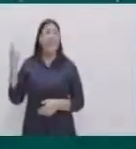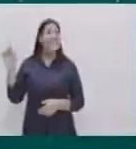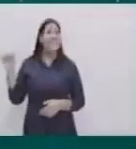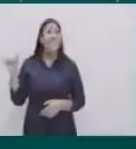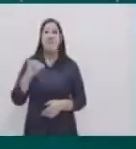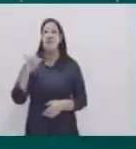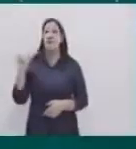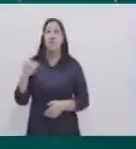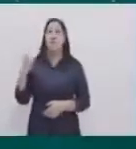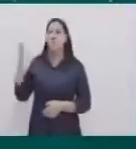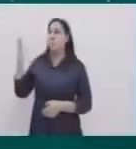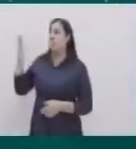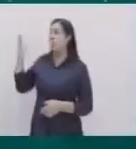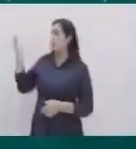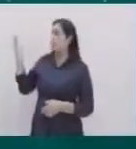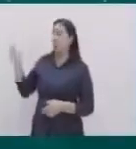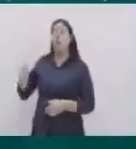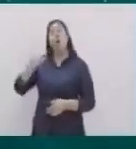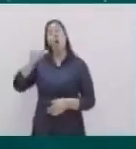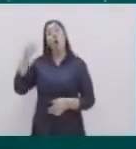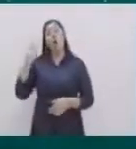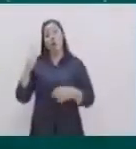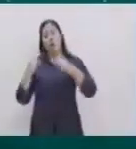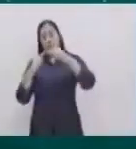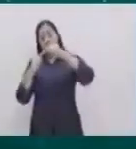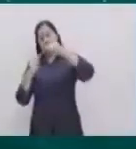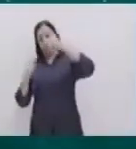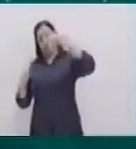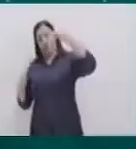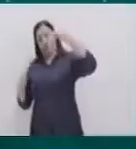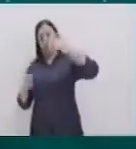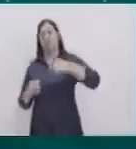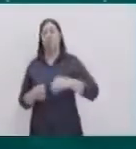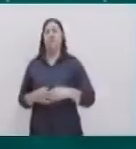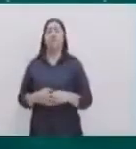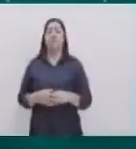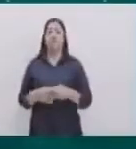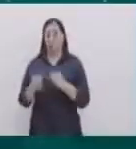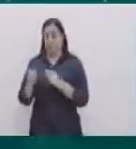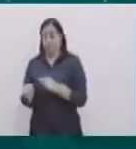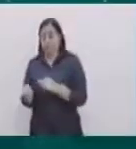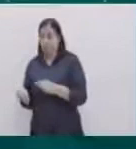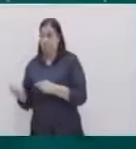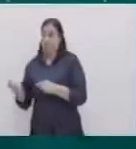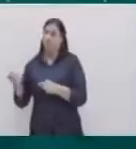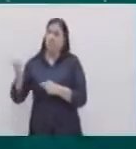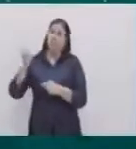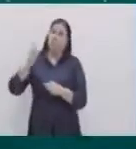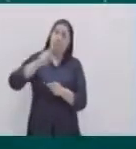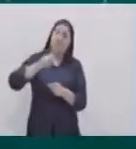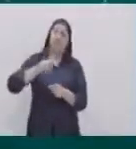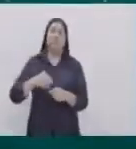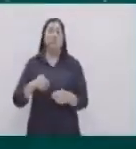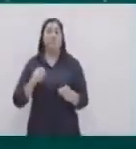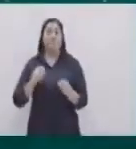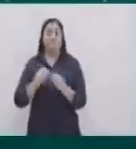Y vamos a hacer exactamente lo mismo ahora para el lado contrario. Me voy a parar acá y voy a marcar un